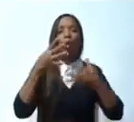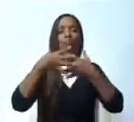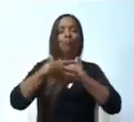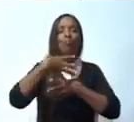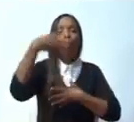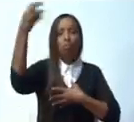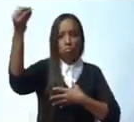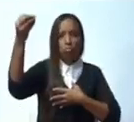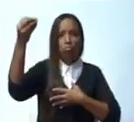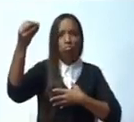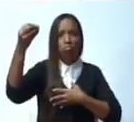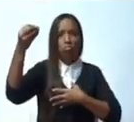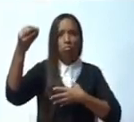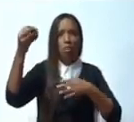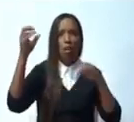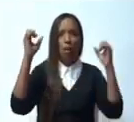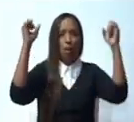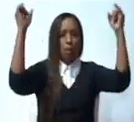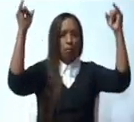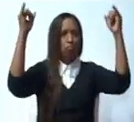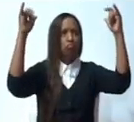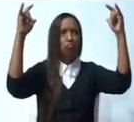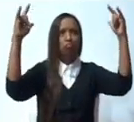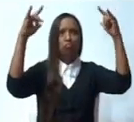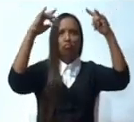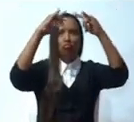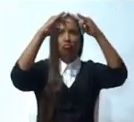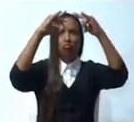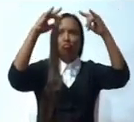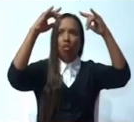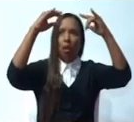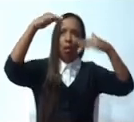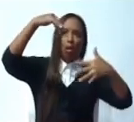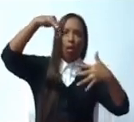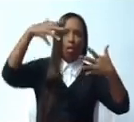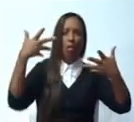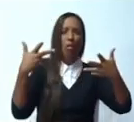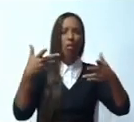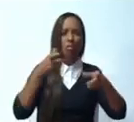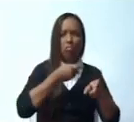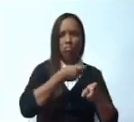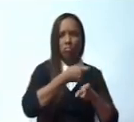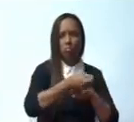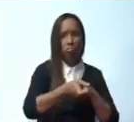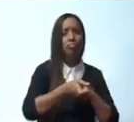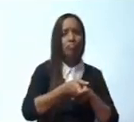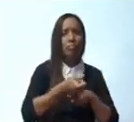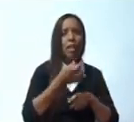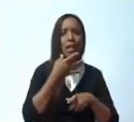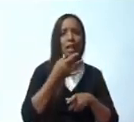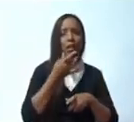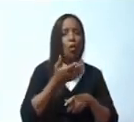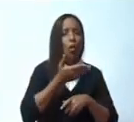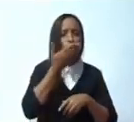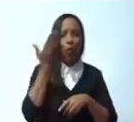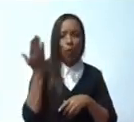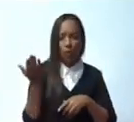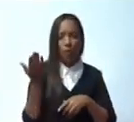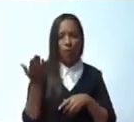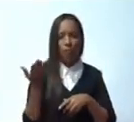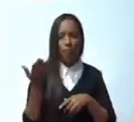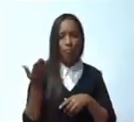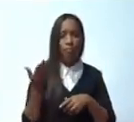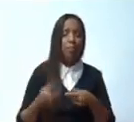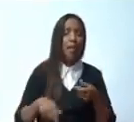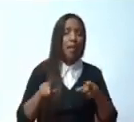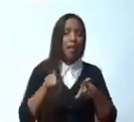rural, los caminos vecinales. Pero hay mucha gente que están durmiendo en el suelo, presidente, que no